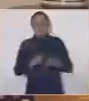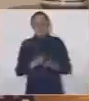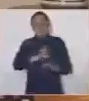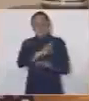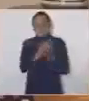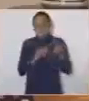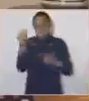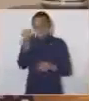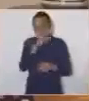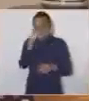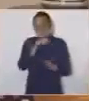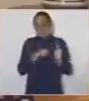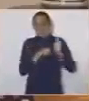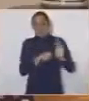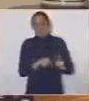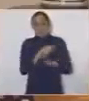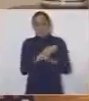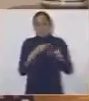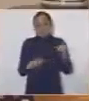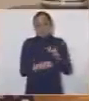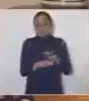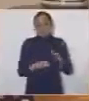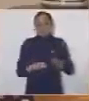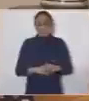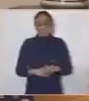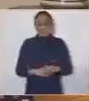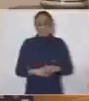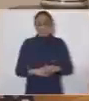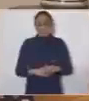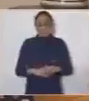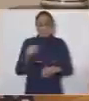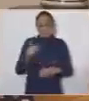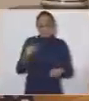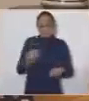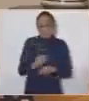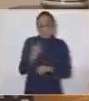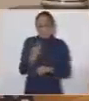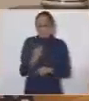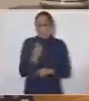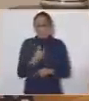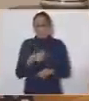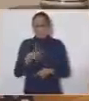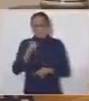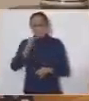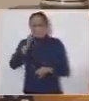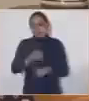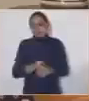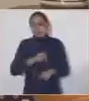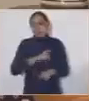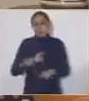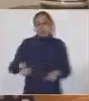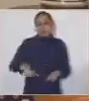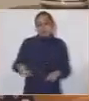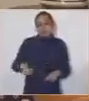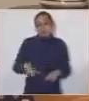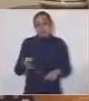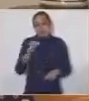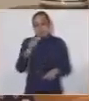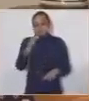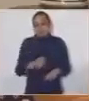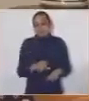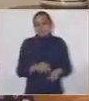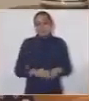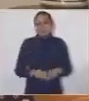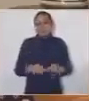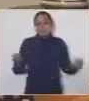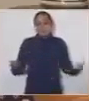voy a pasar por nada de eso. Mi gobierno no va a pasar por nada de eso. Y quien esté involucrado en eso se va a ir de su